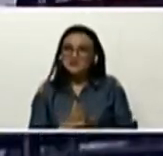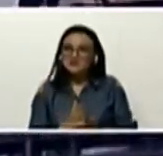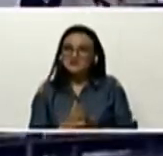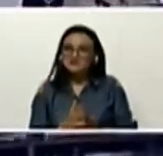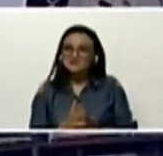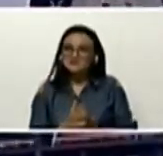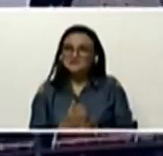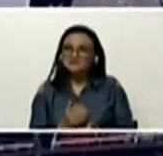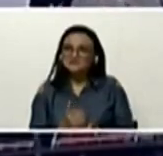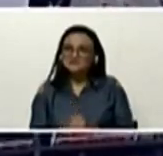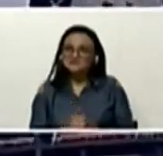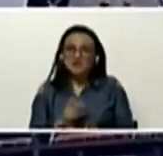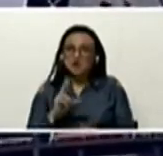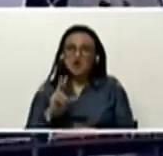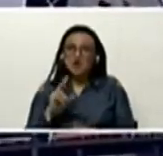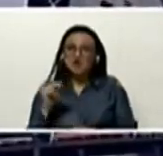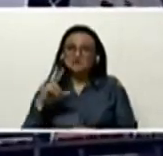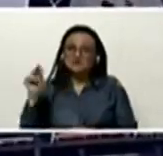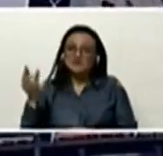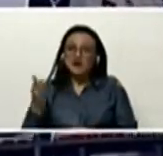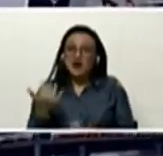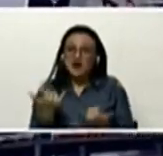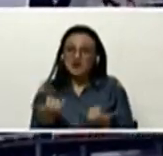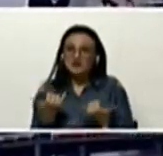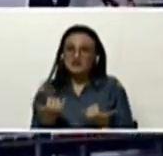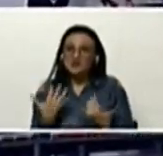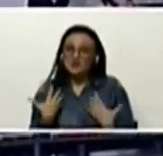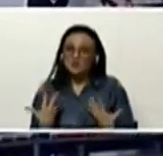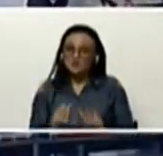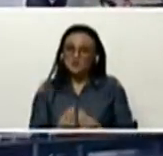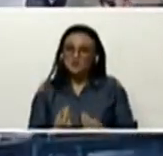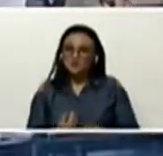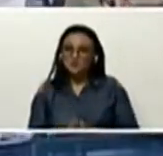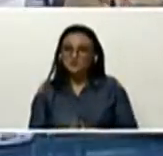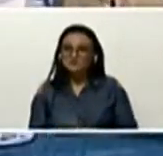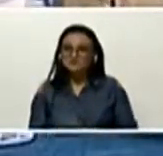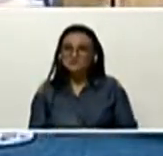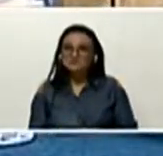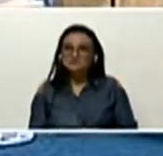consecuente. No se fue. Aquí está con nosotros.